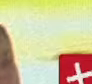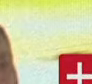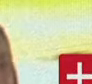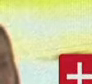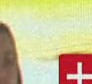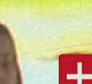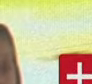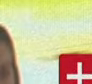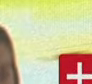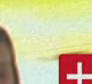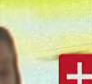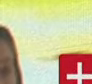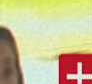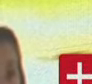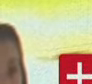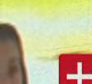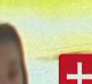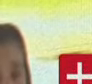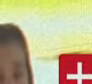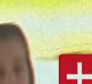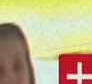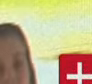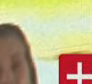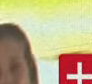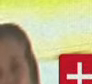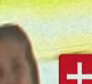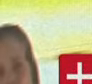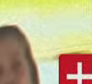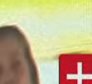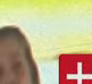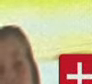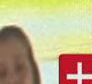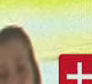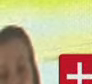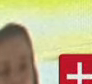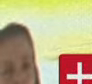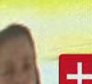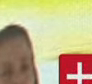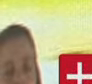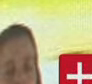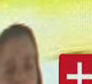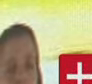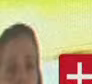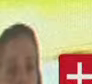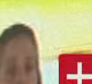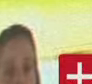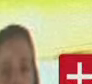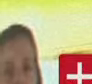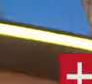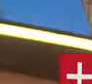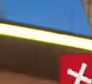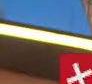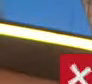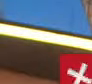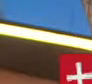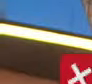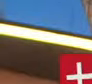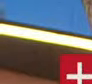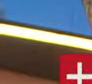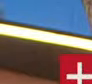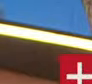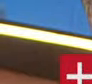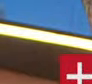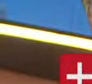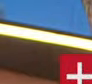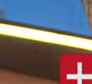suerte... Pero, no te lo acusas. No me tocó. Pero digo, con todo respeto por la doctora Silvina Carreira... Por el derecho penal. Por el derecho penal. Pero además